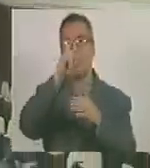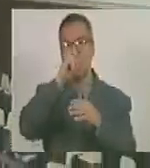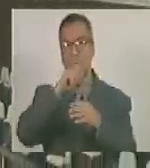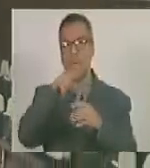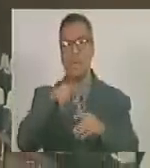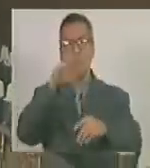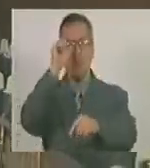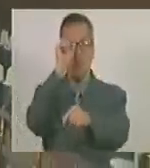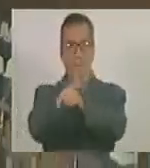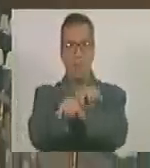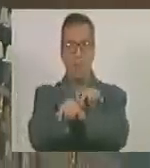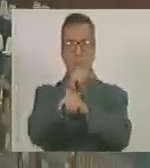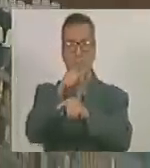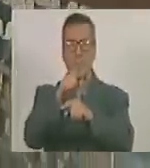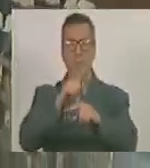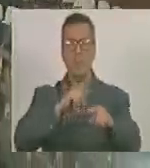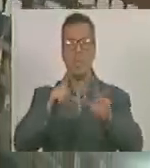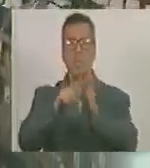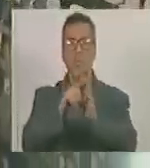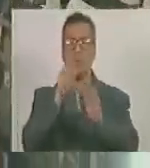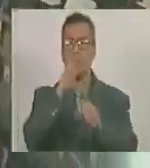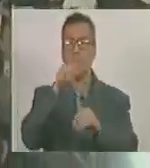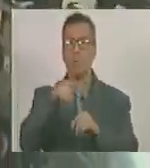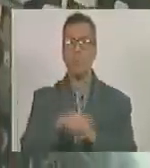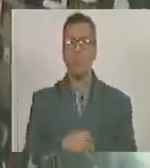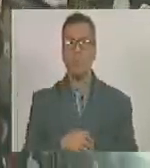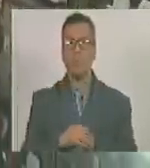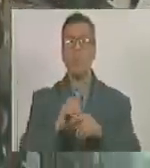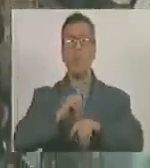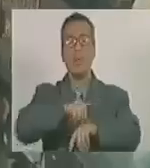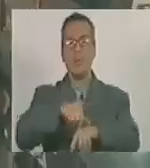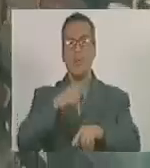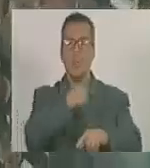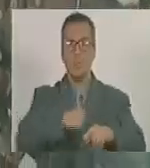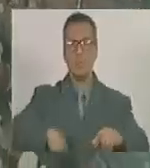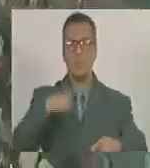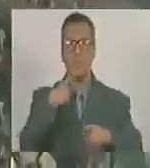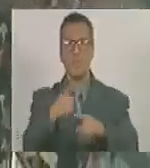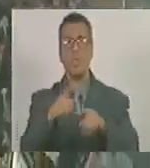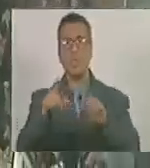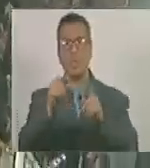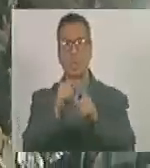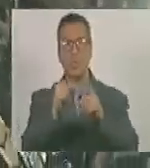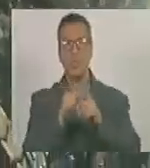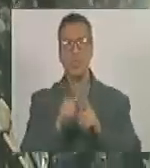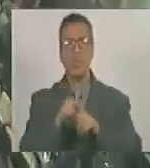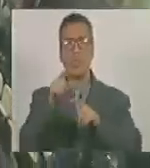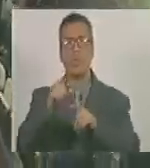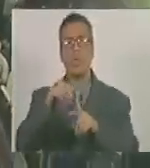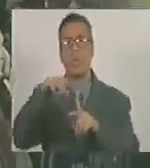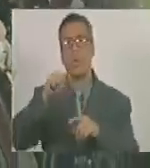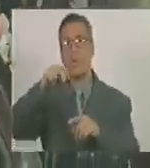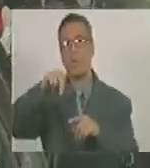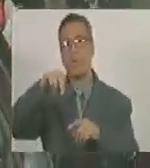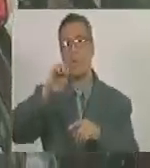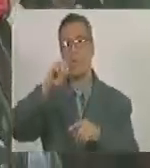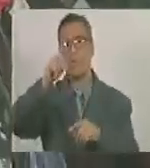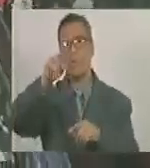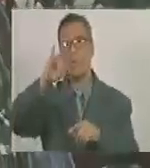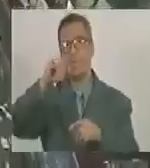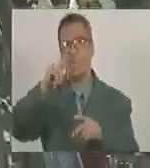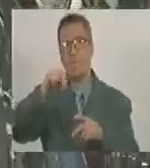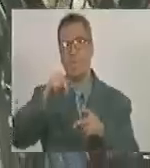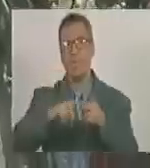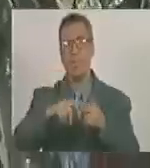su detención arbitraria e ilegal. Seguidamente, el presidente otorgó el derecho de palabra a la diputada Ilenia Medina y